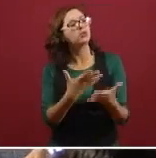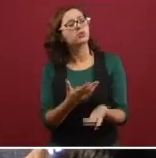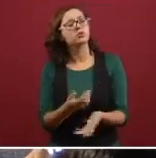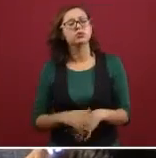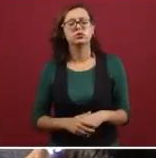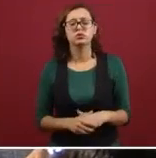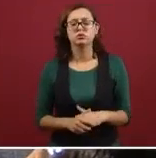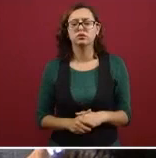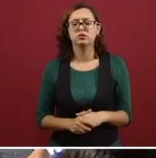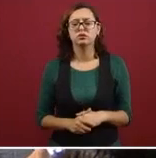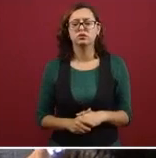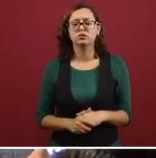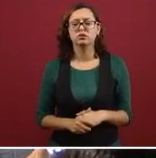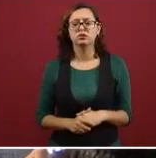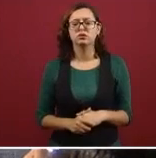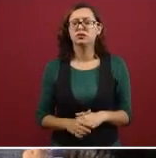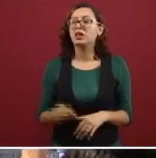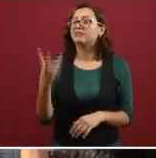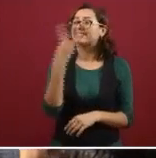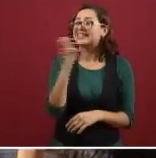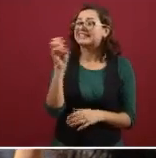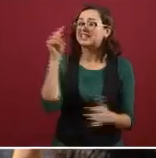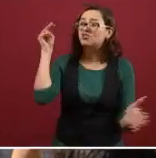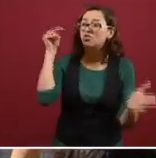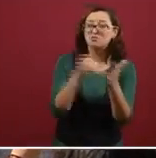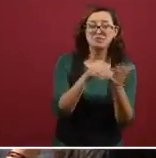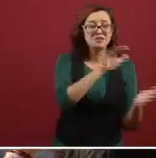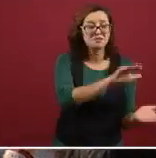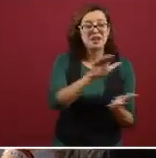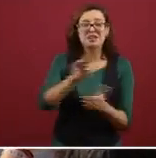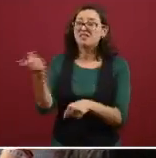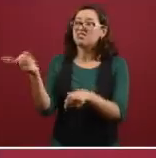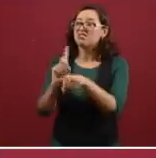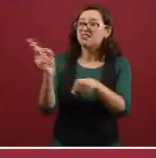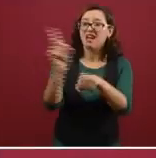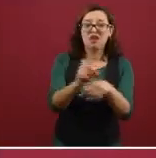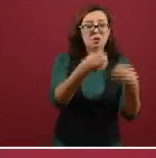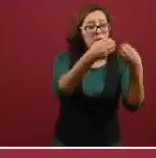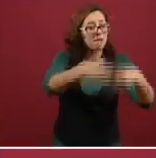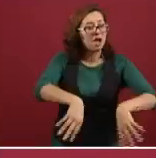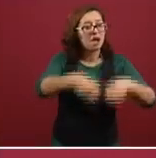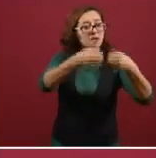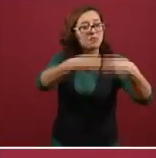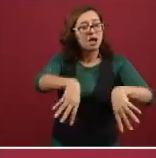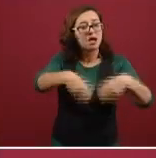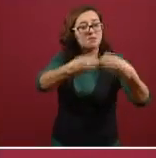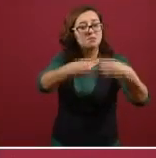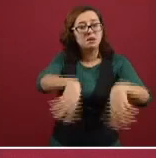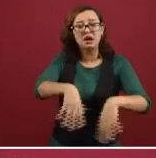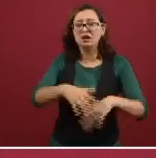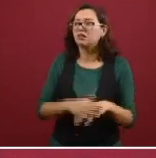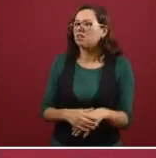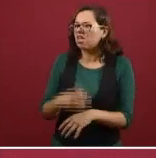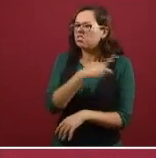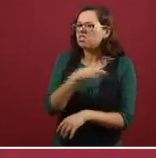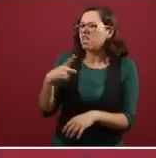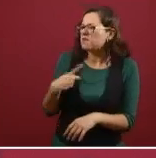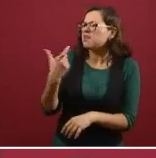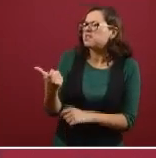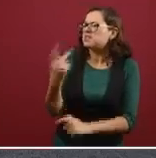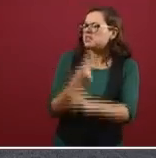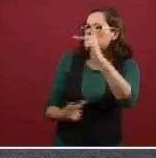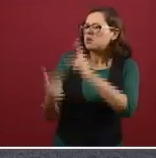Fueron como 300,000 barriles. 300,000 barriles diarios. ¿Cuánto creció la deuda?